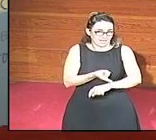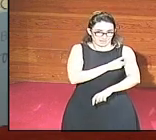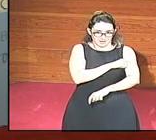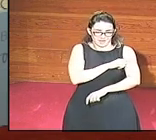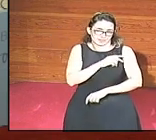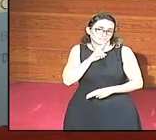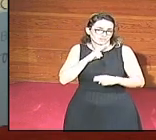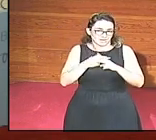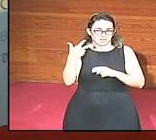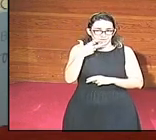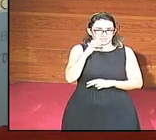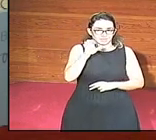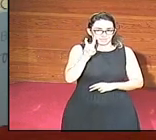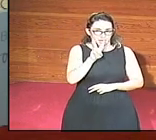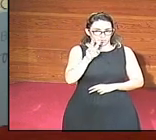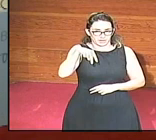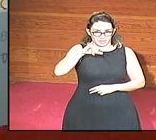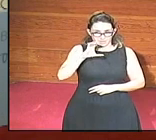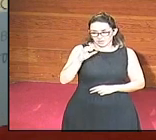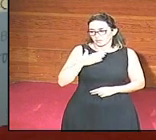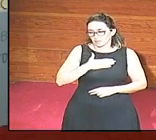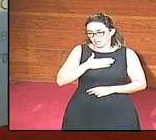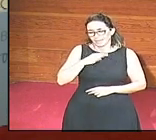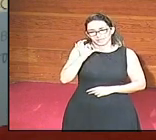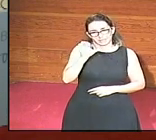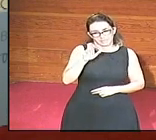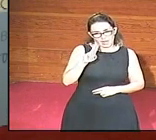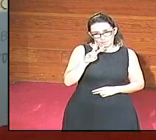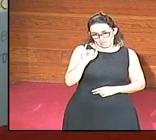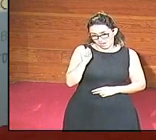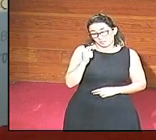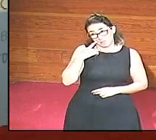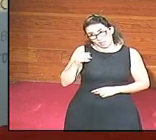desde Serbia, en realidad desde Kosovo,